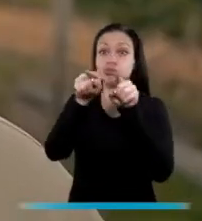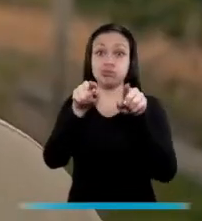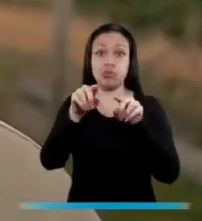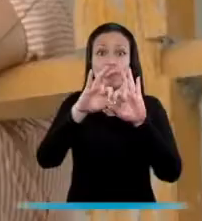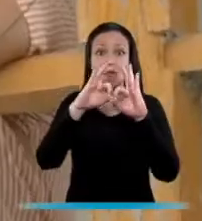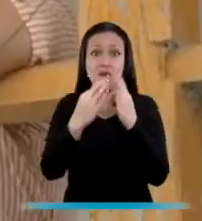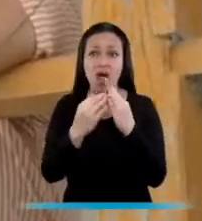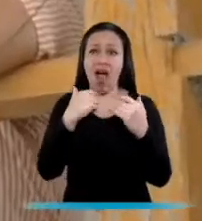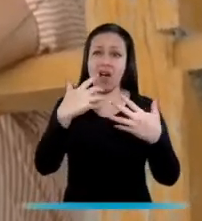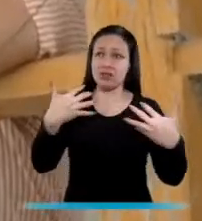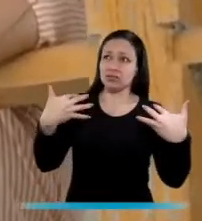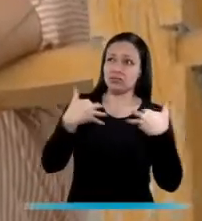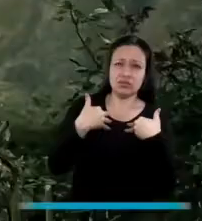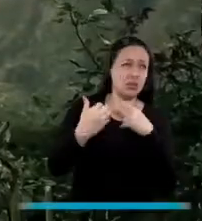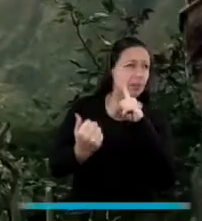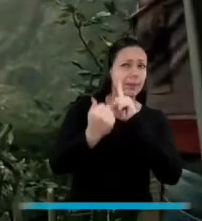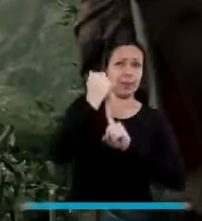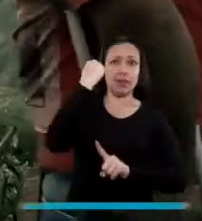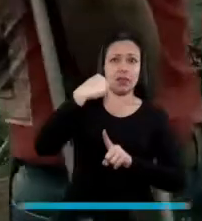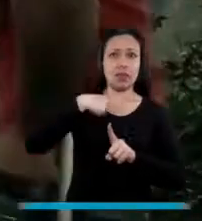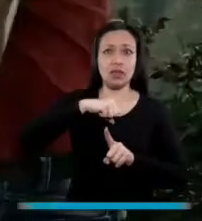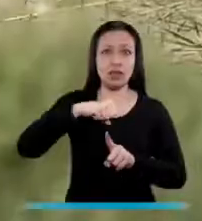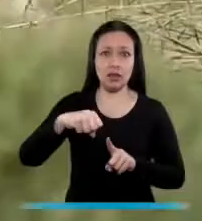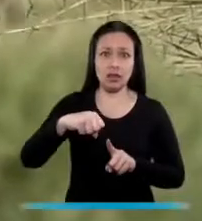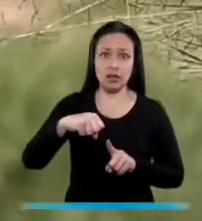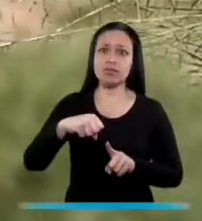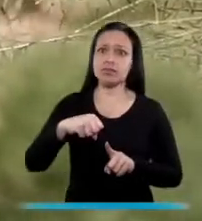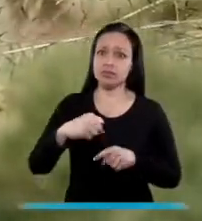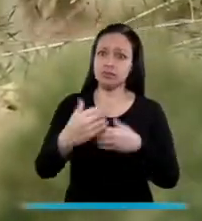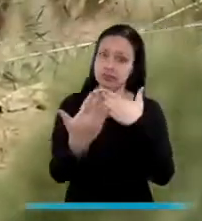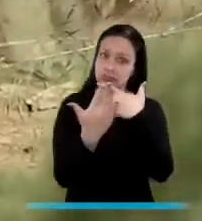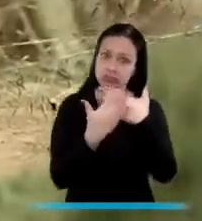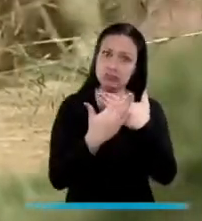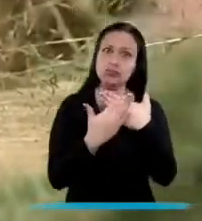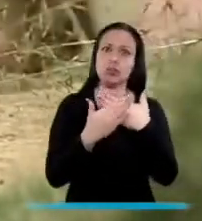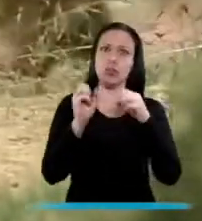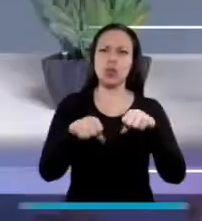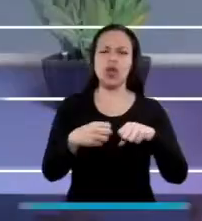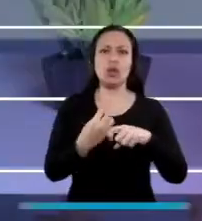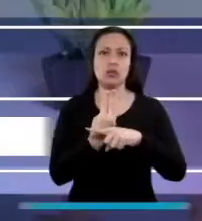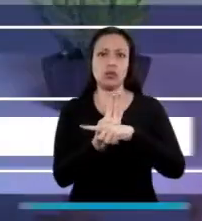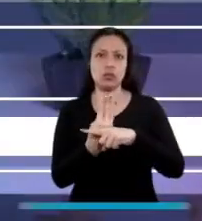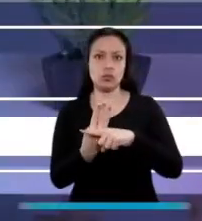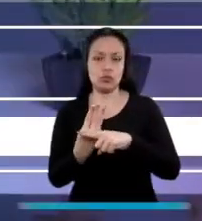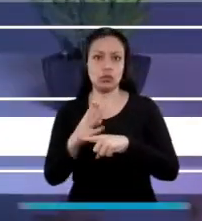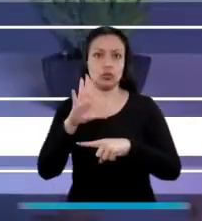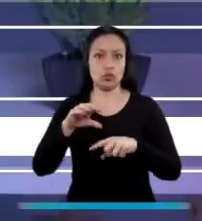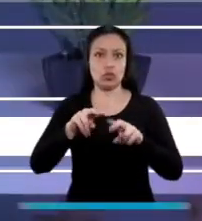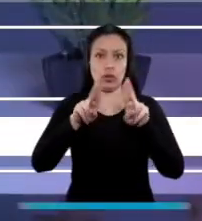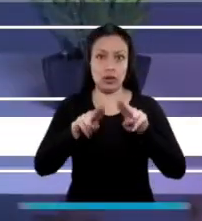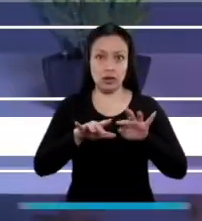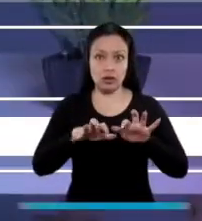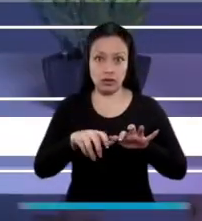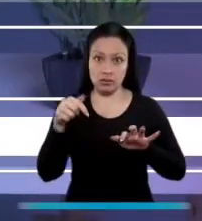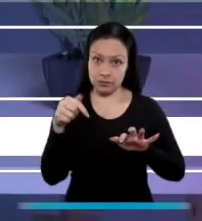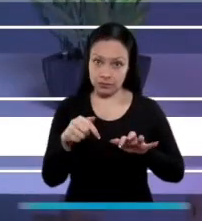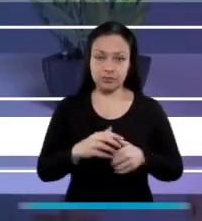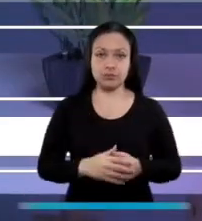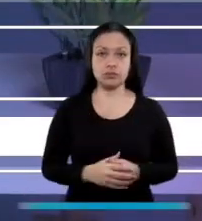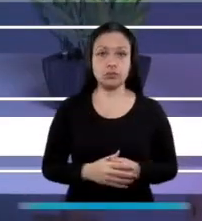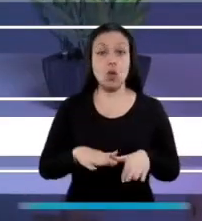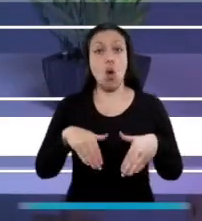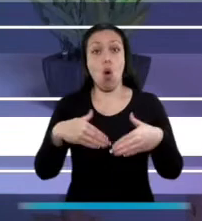Si eres un líder social y tú o tu familia han sido víctimas de la vulneración de este derecho, puedes notificarnos en la sede electrónica